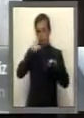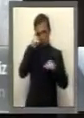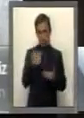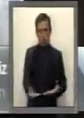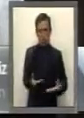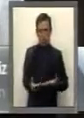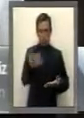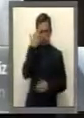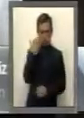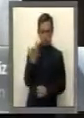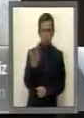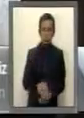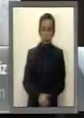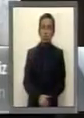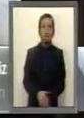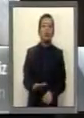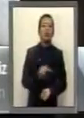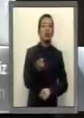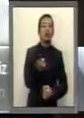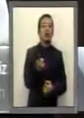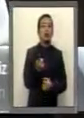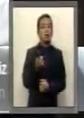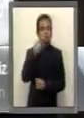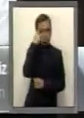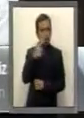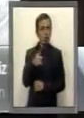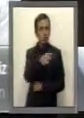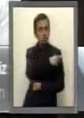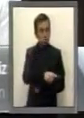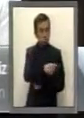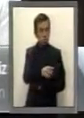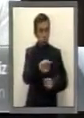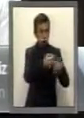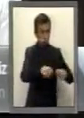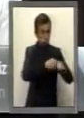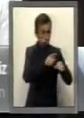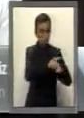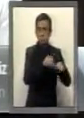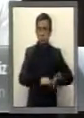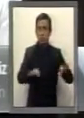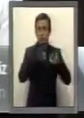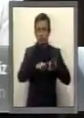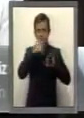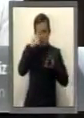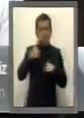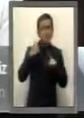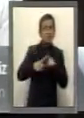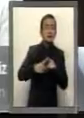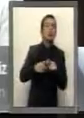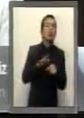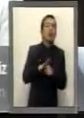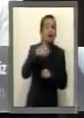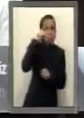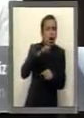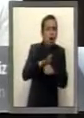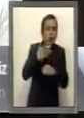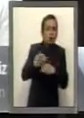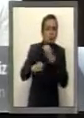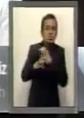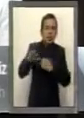sobre todo cuando hablamos del papel que juega la sociedad de cara a las acciones que emprenden los